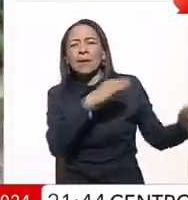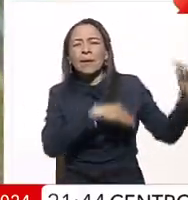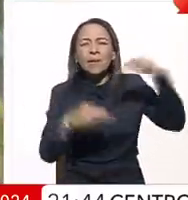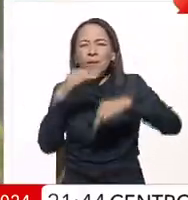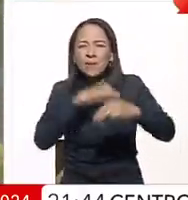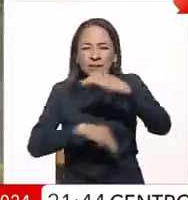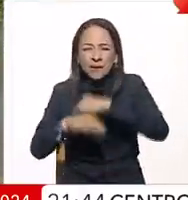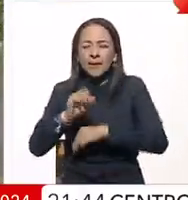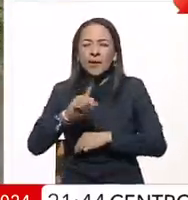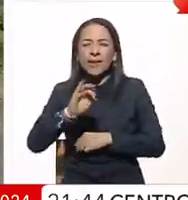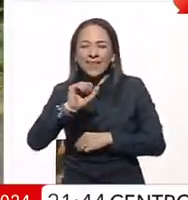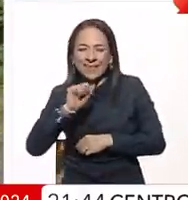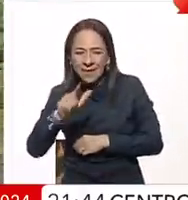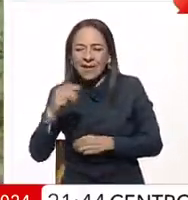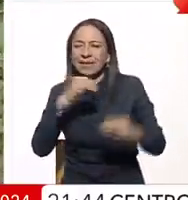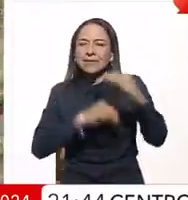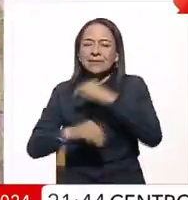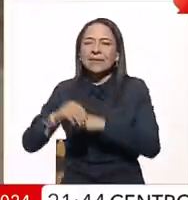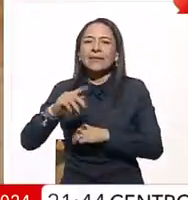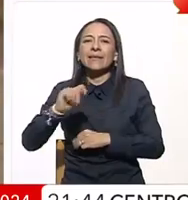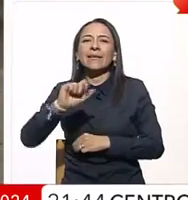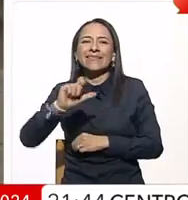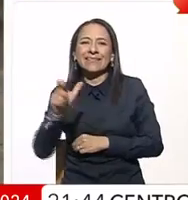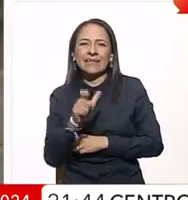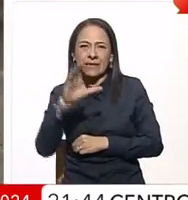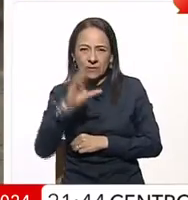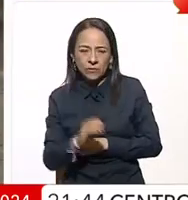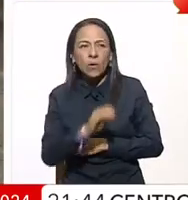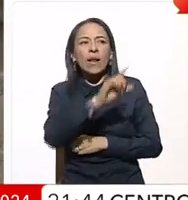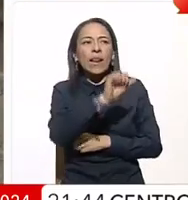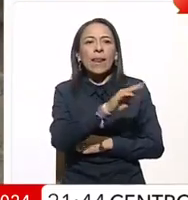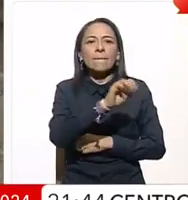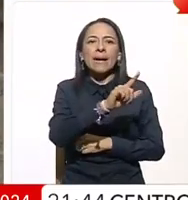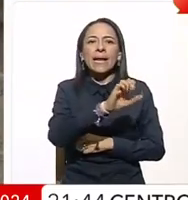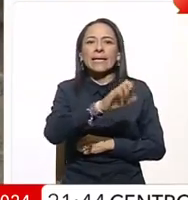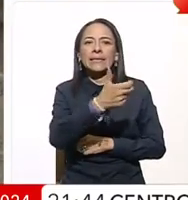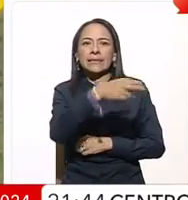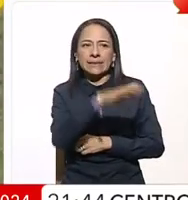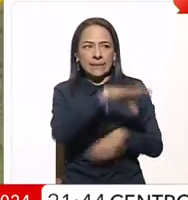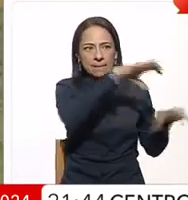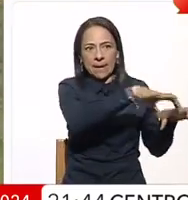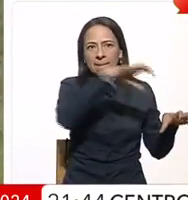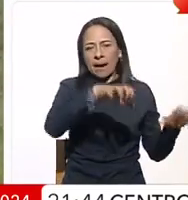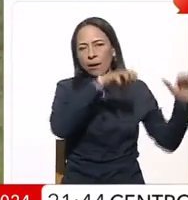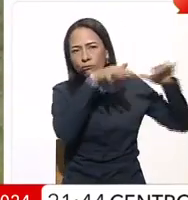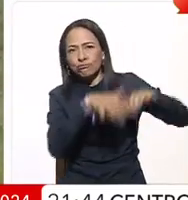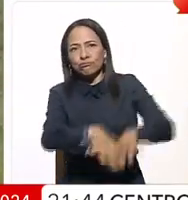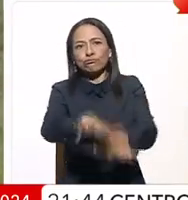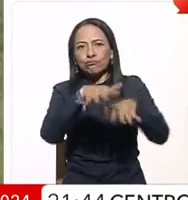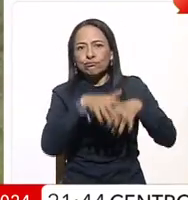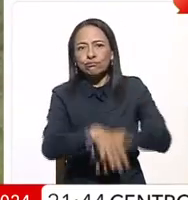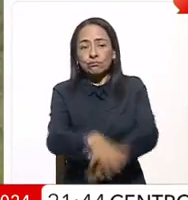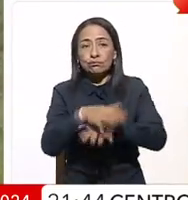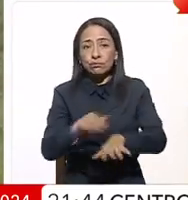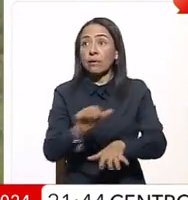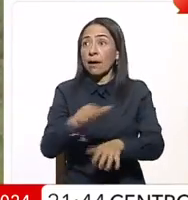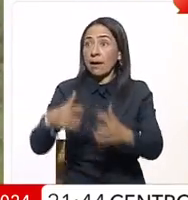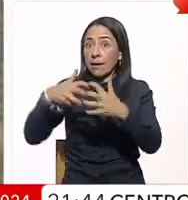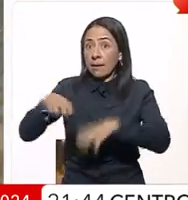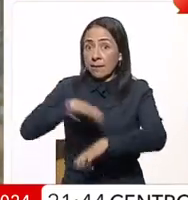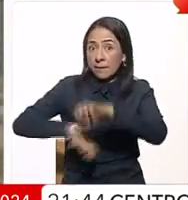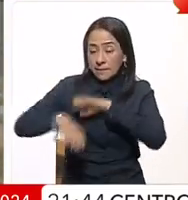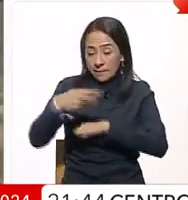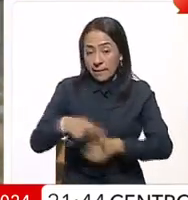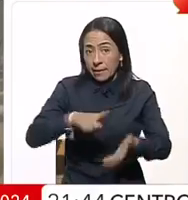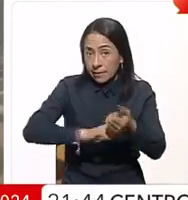Sierra de Tlaxco y el Cerro La Malinche. Esas condiciones han hecho que esta región sea atractiva para la industria, tanto